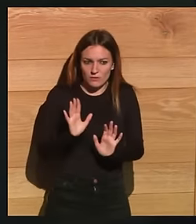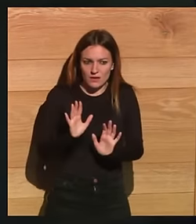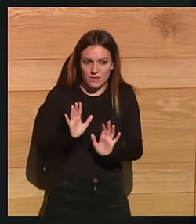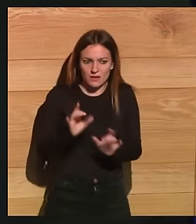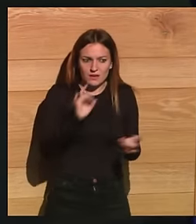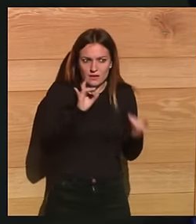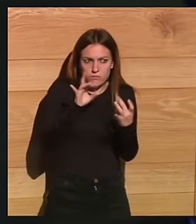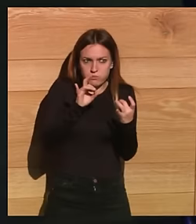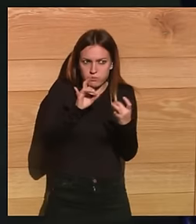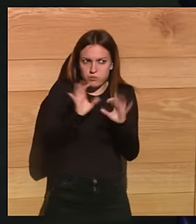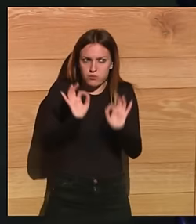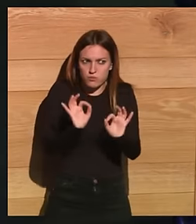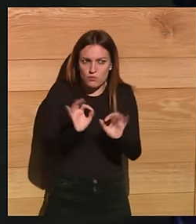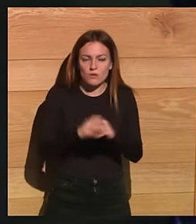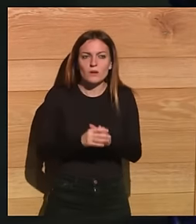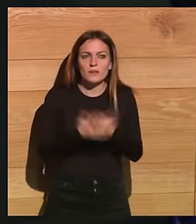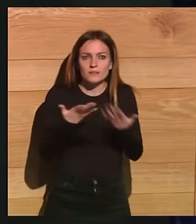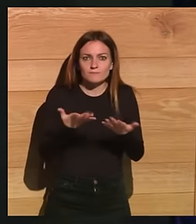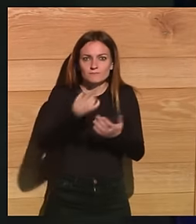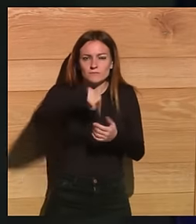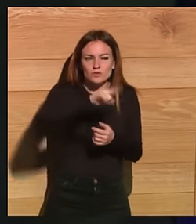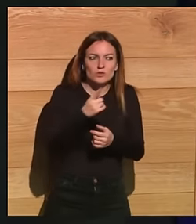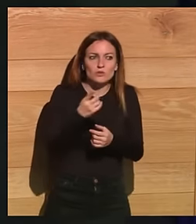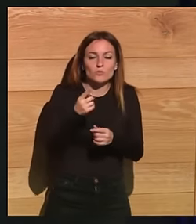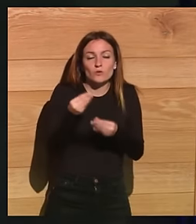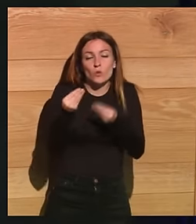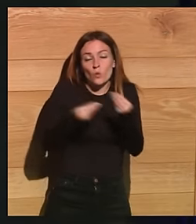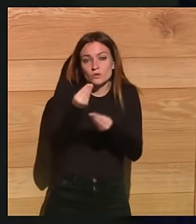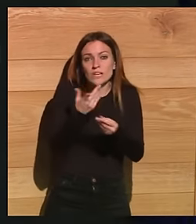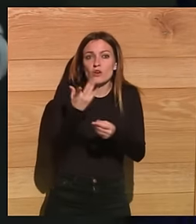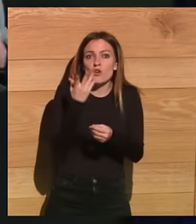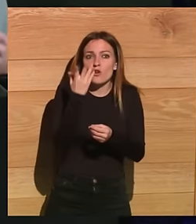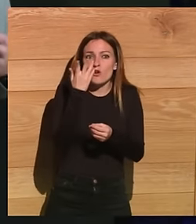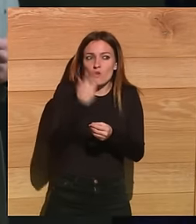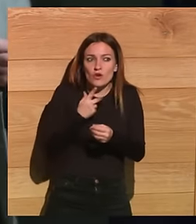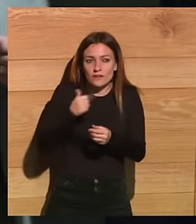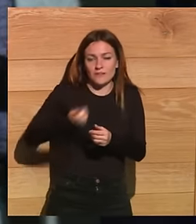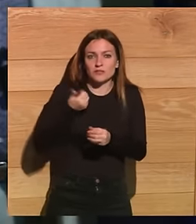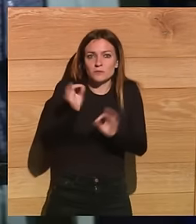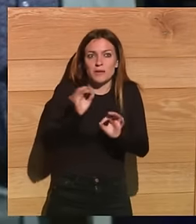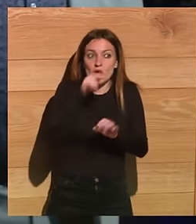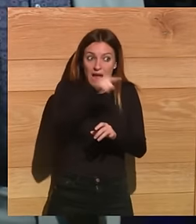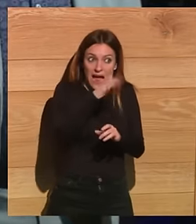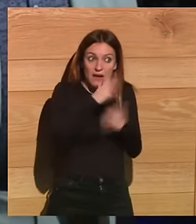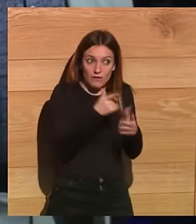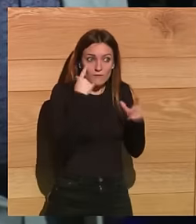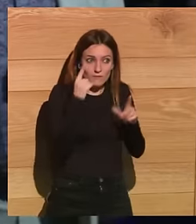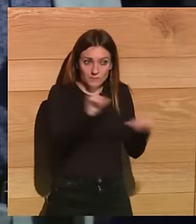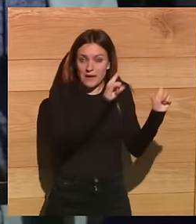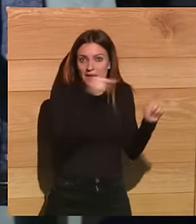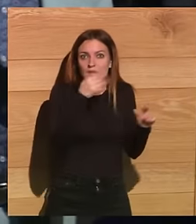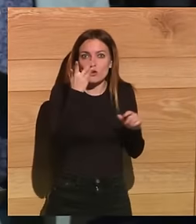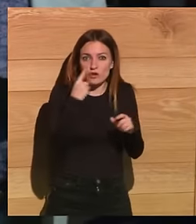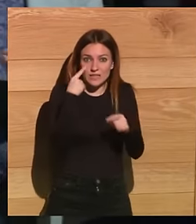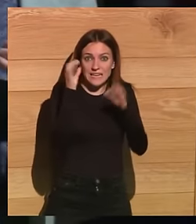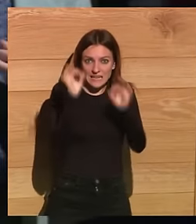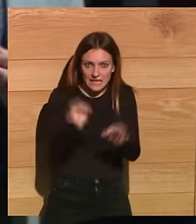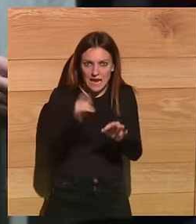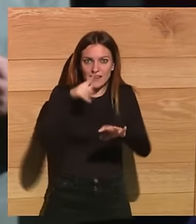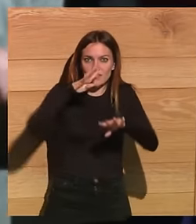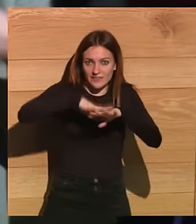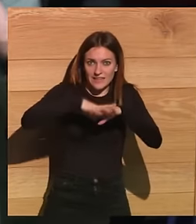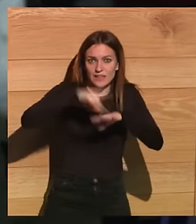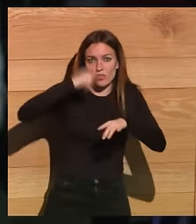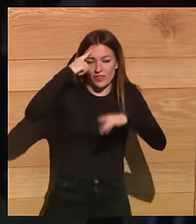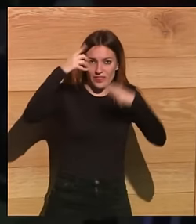animal. Normalmente utilizamos colores falsos, pero estos son los colores reales del tejido